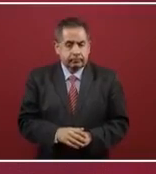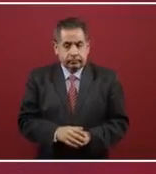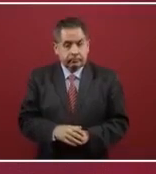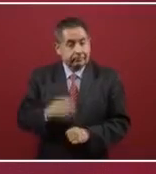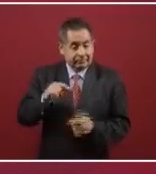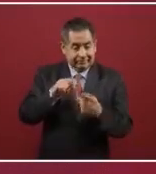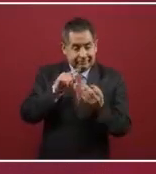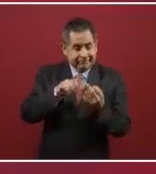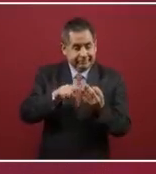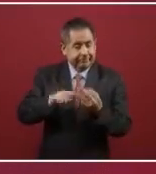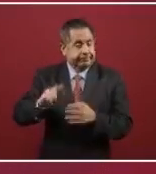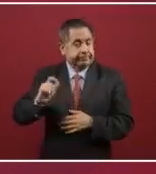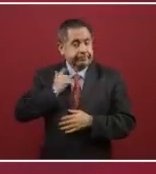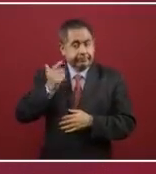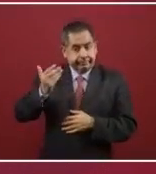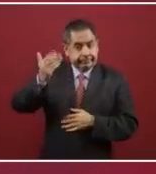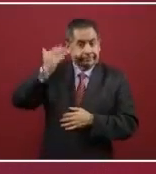Todo eso que pasaba,